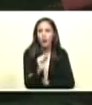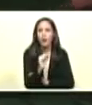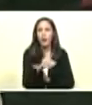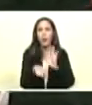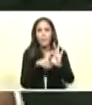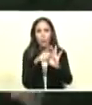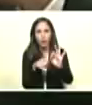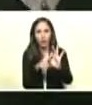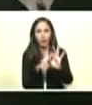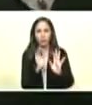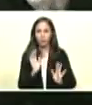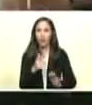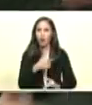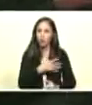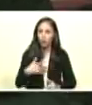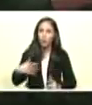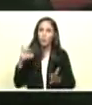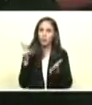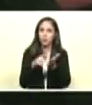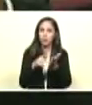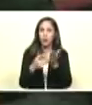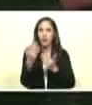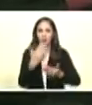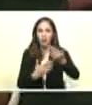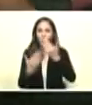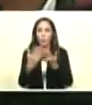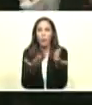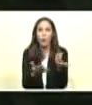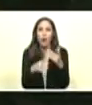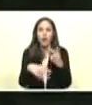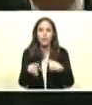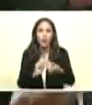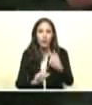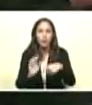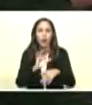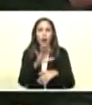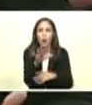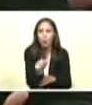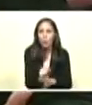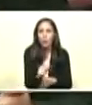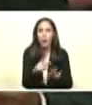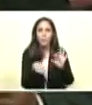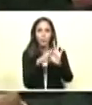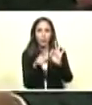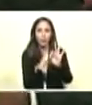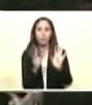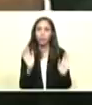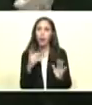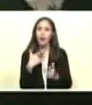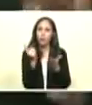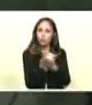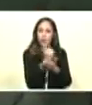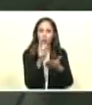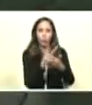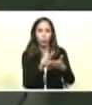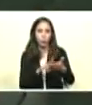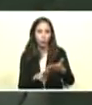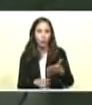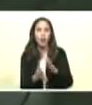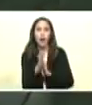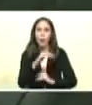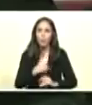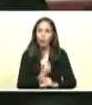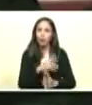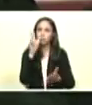una casa de intercambio, presidente, tengan la capacidad, tengan la tecnología, puedan ser esa tecnología probada